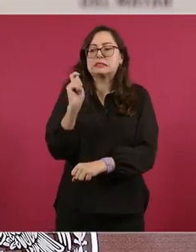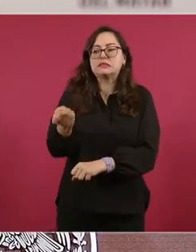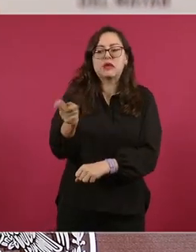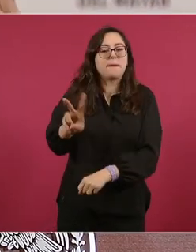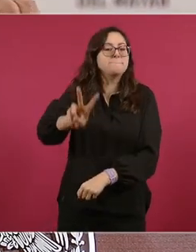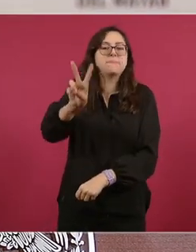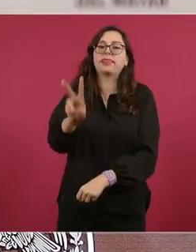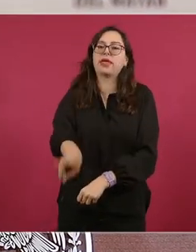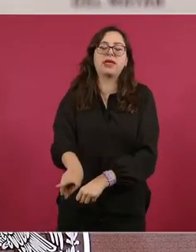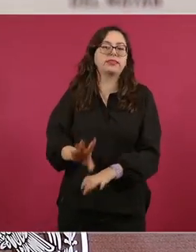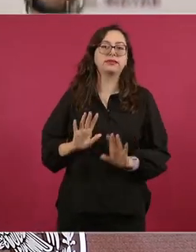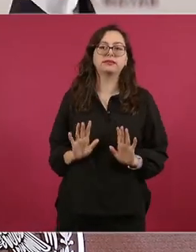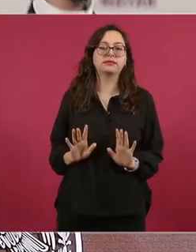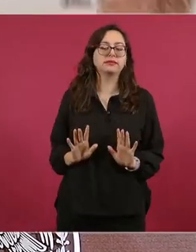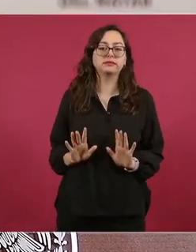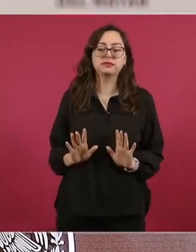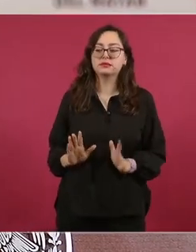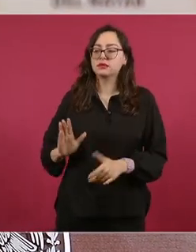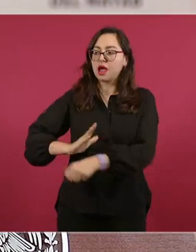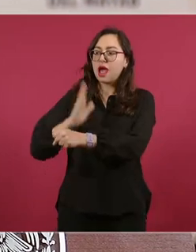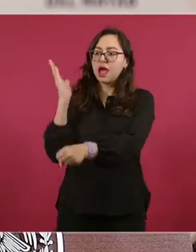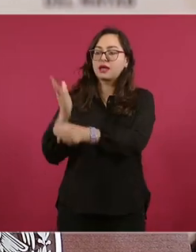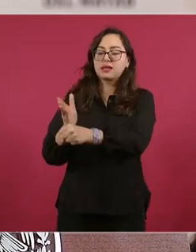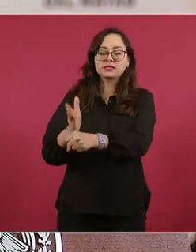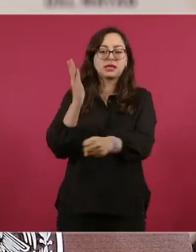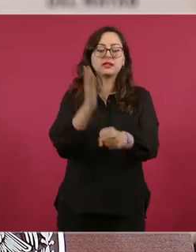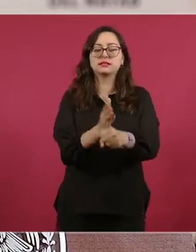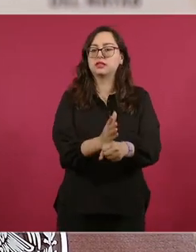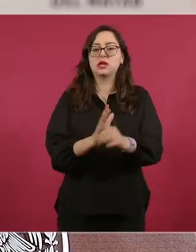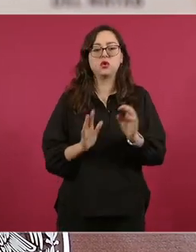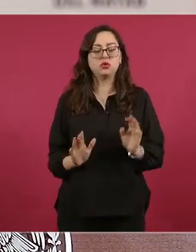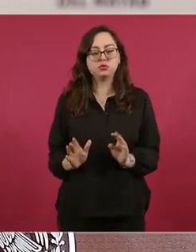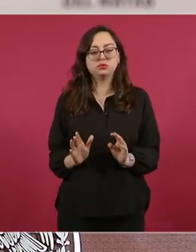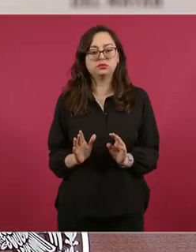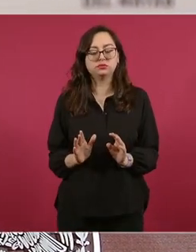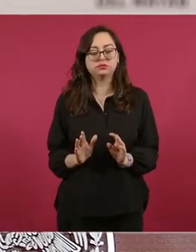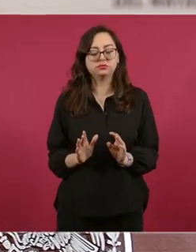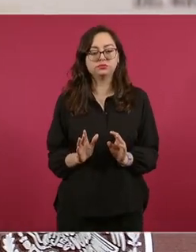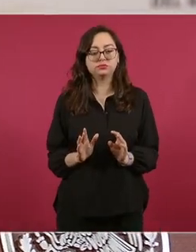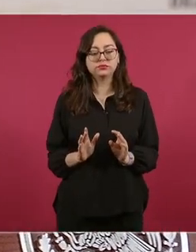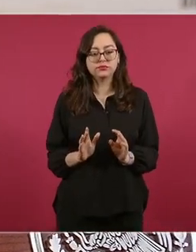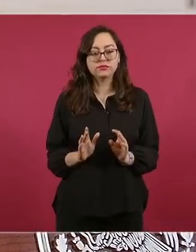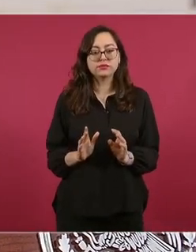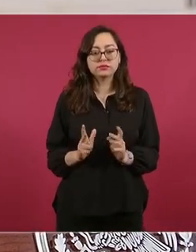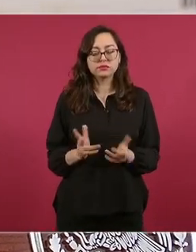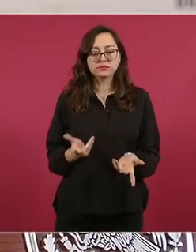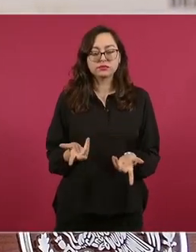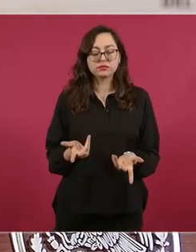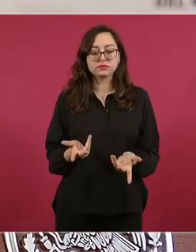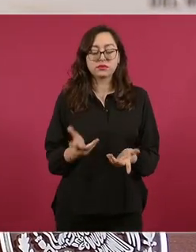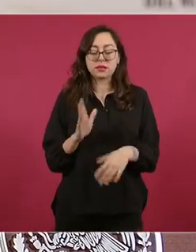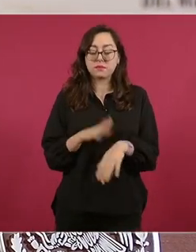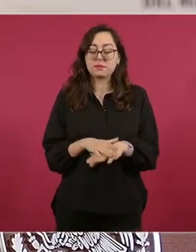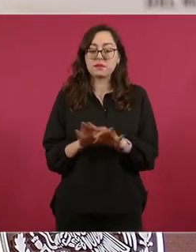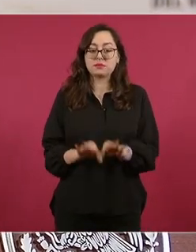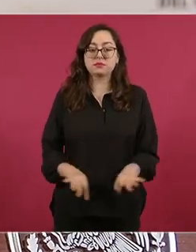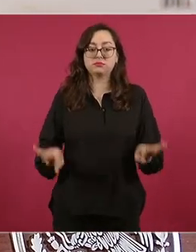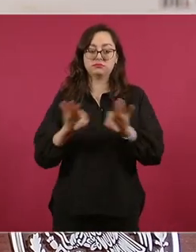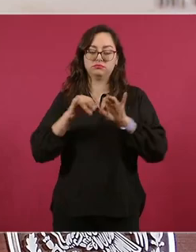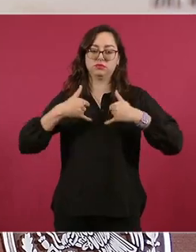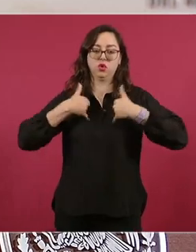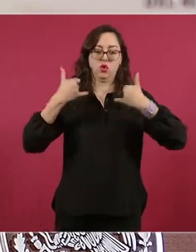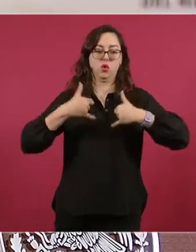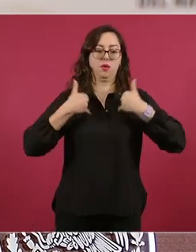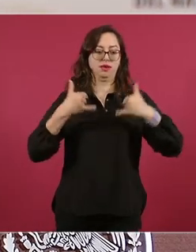que se castigue a los responsables, ya se está haciendo, y que se encuentre a los